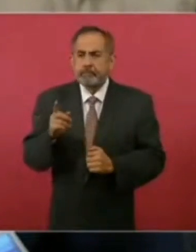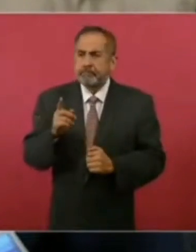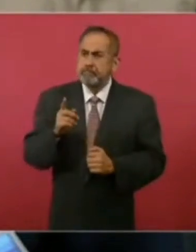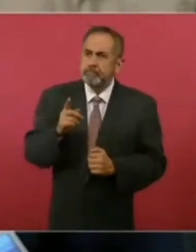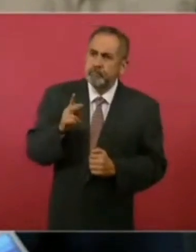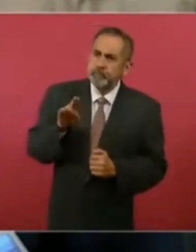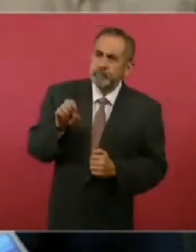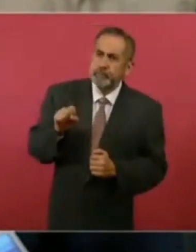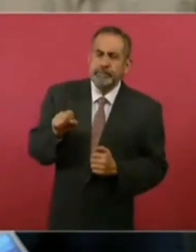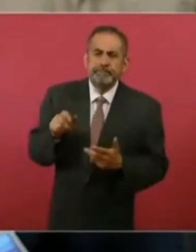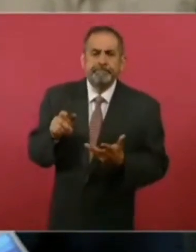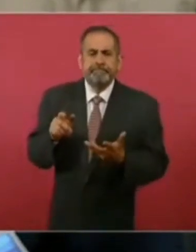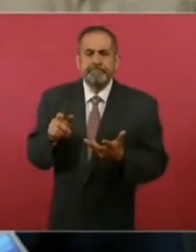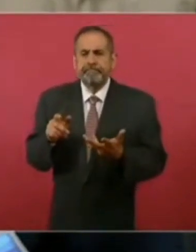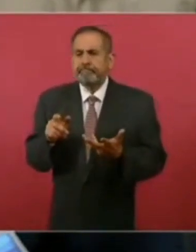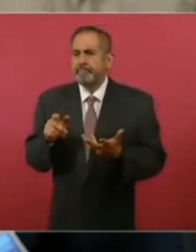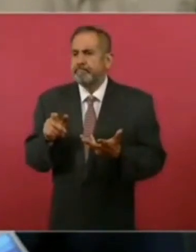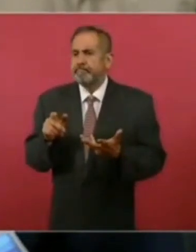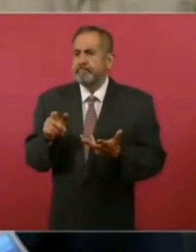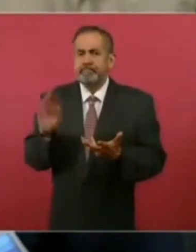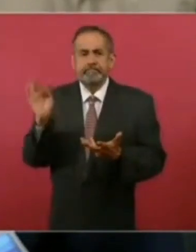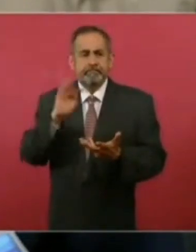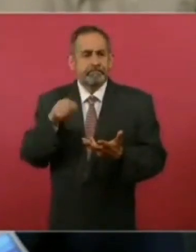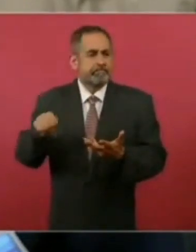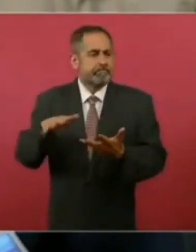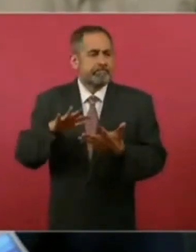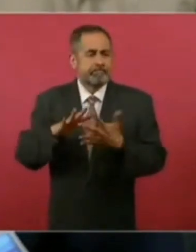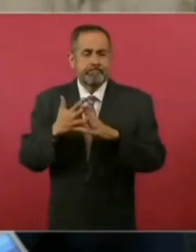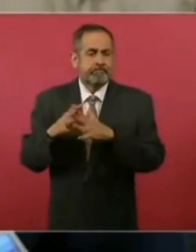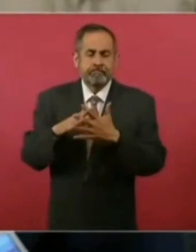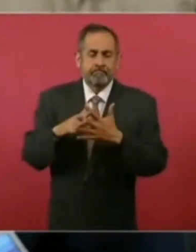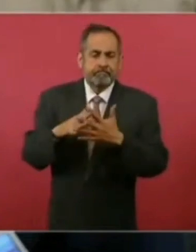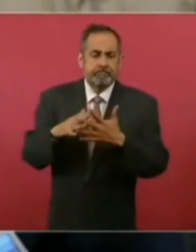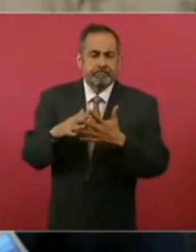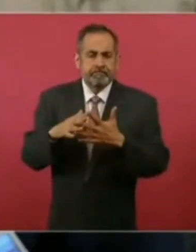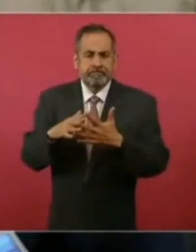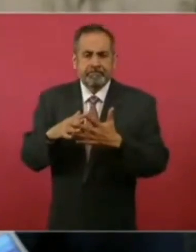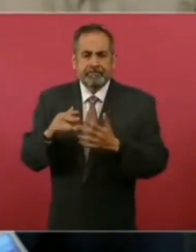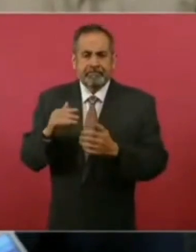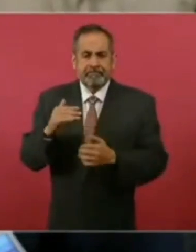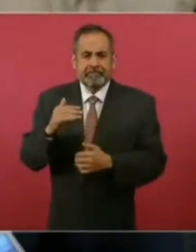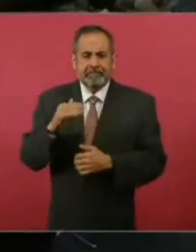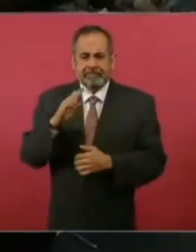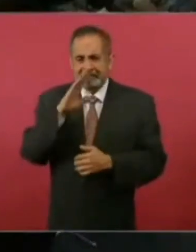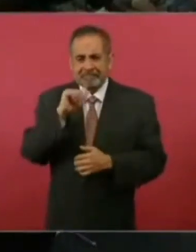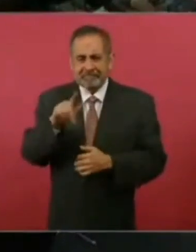pues, que podría desestabilizar tras todos estos acontecimientos?